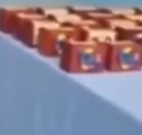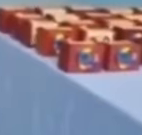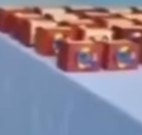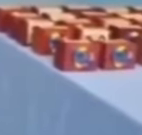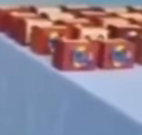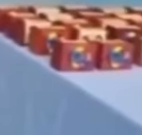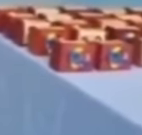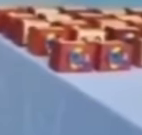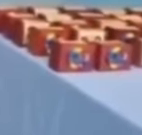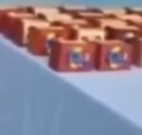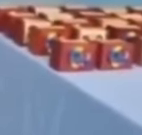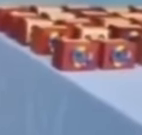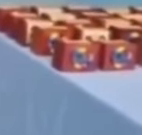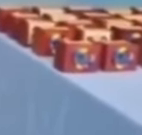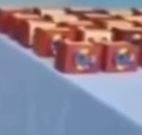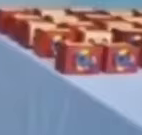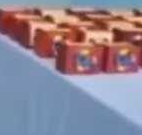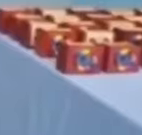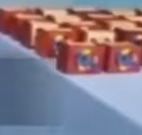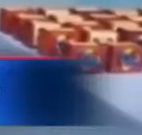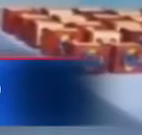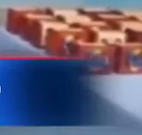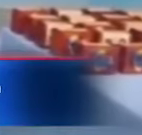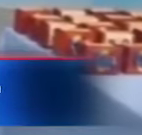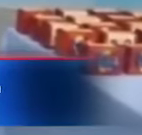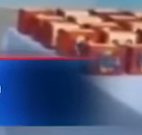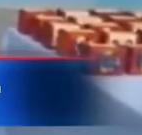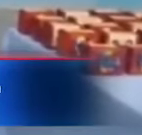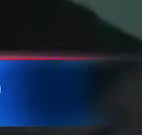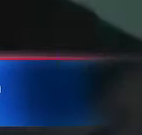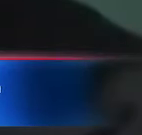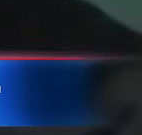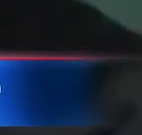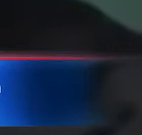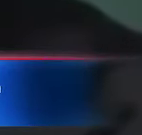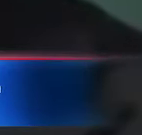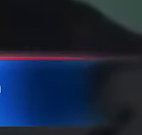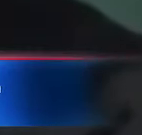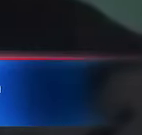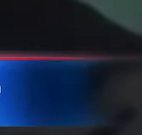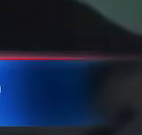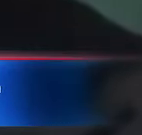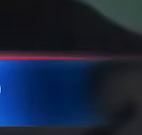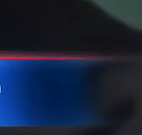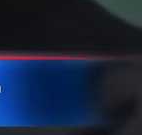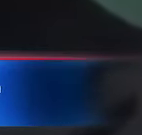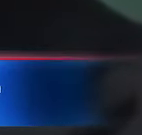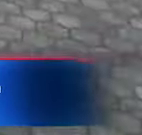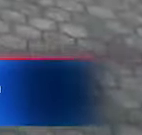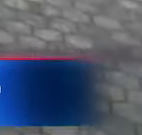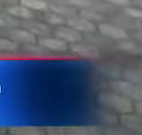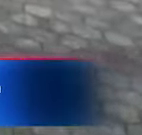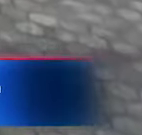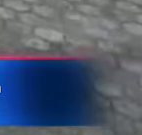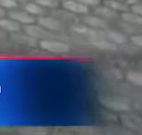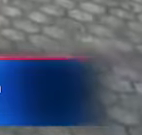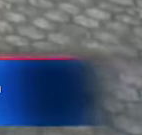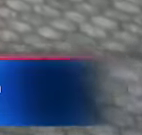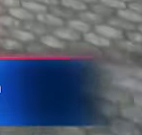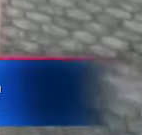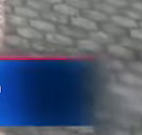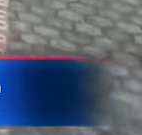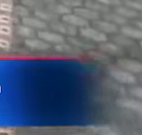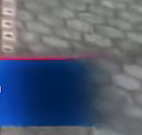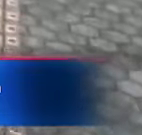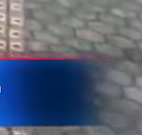Pero la ambición de Mayra S. no solo le hacía conversar con los enemigos de quien habría sido su amante, sino también a